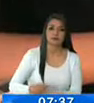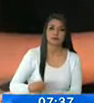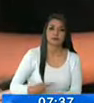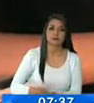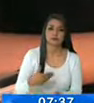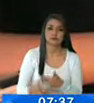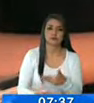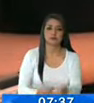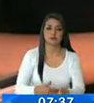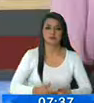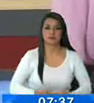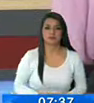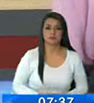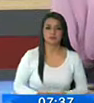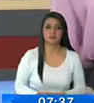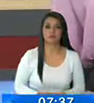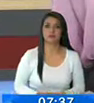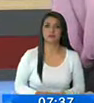debido tiempo.